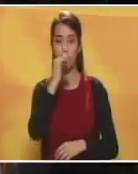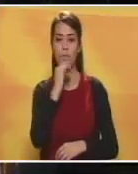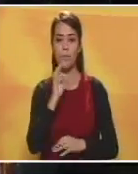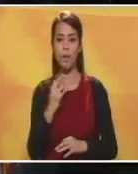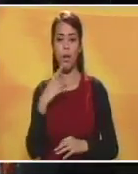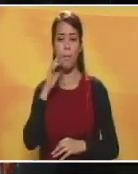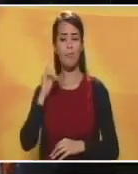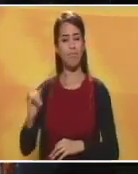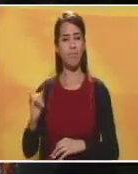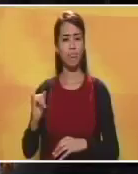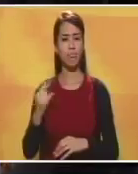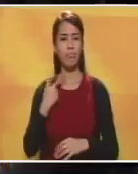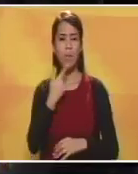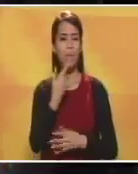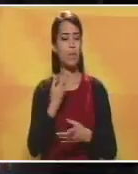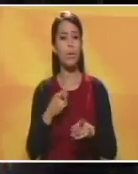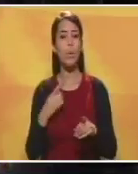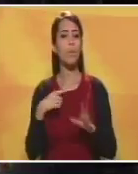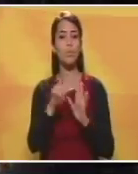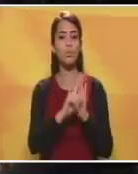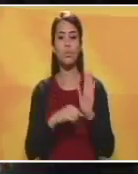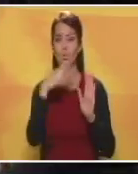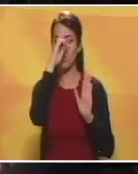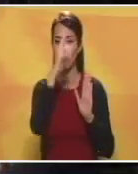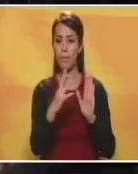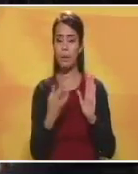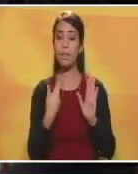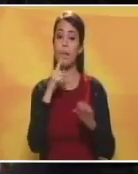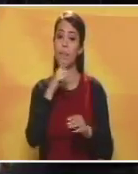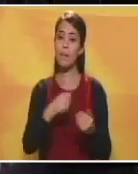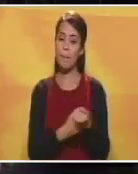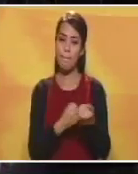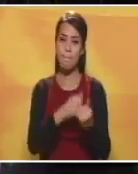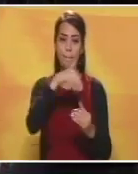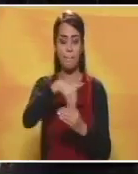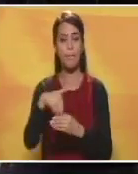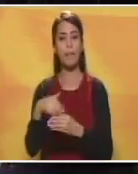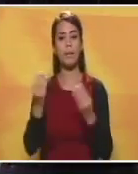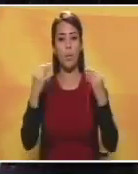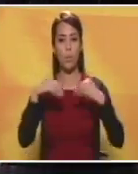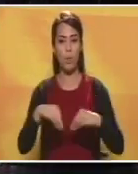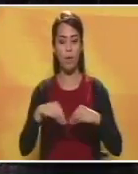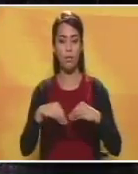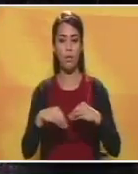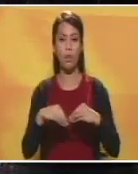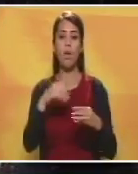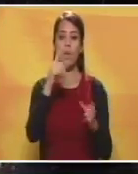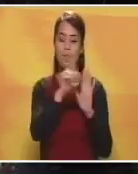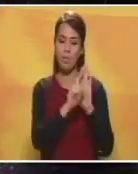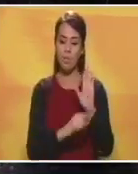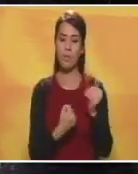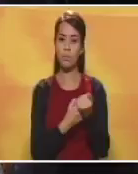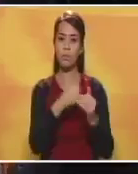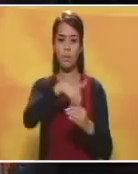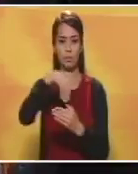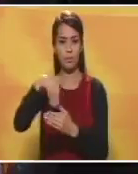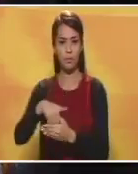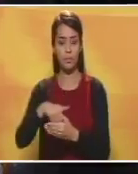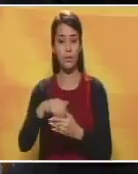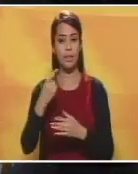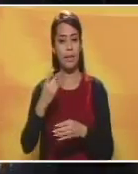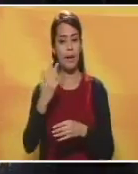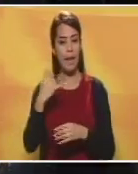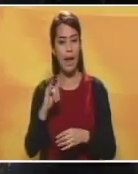a reclamar el incumplimiento no solamente de las disposiciones del acuerdo de garantías electorales que suscribió